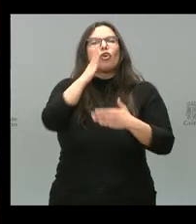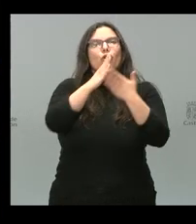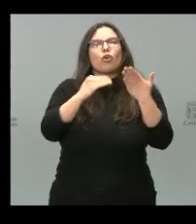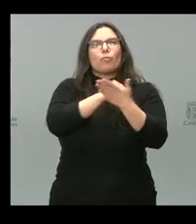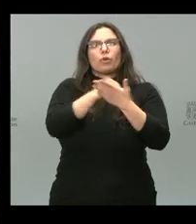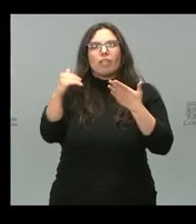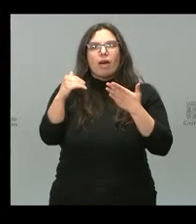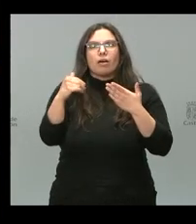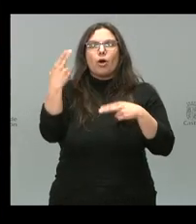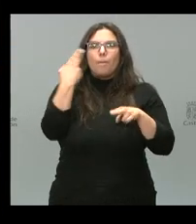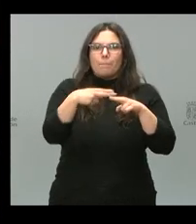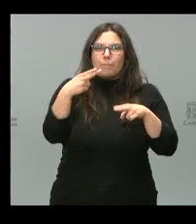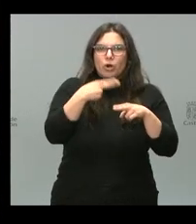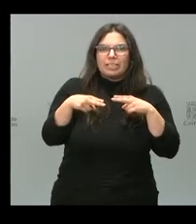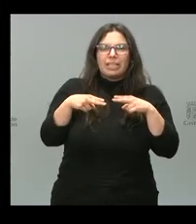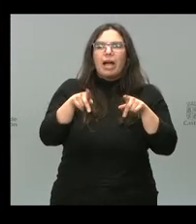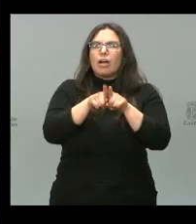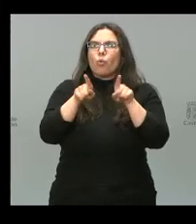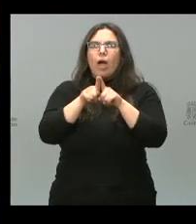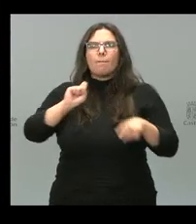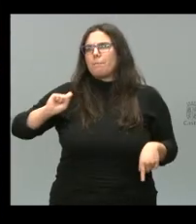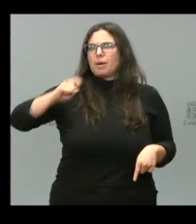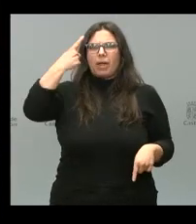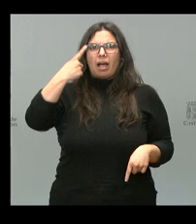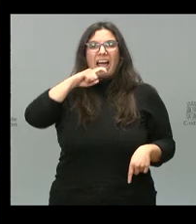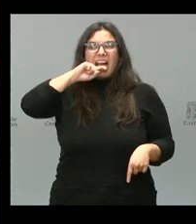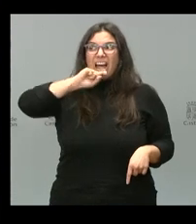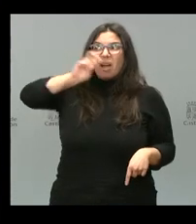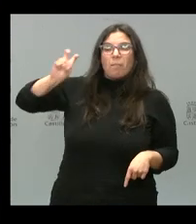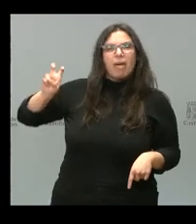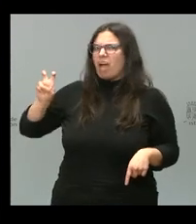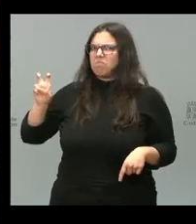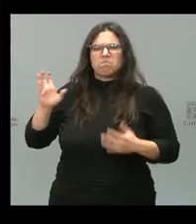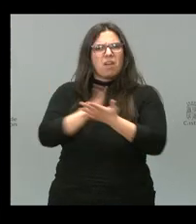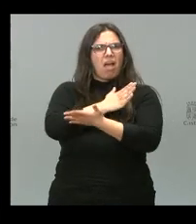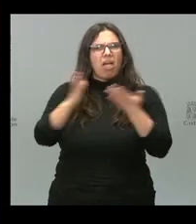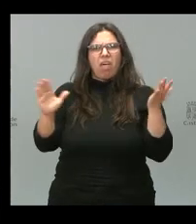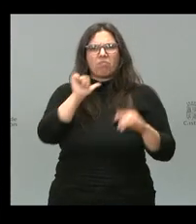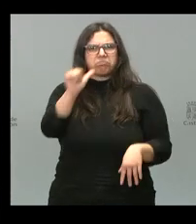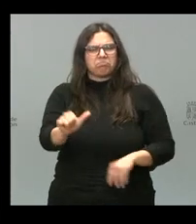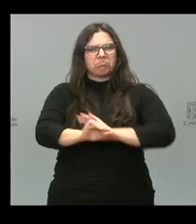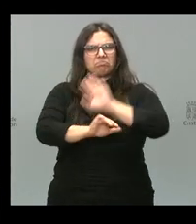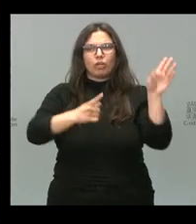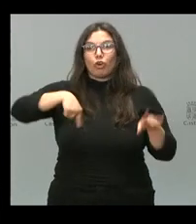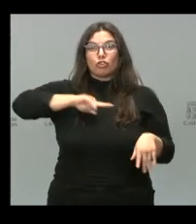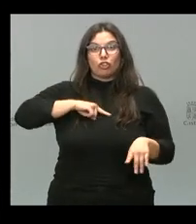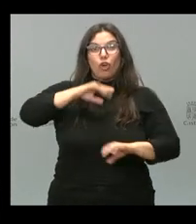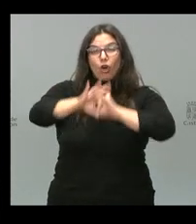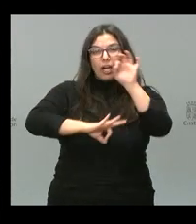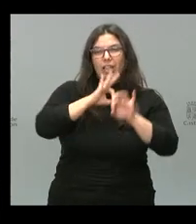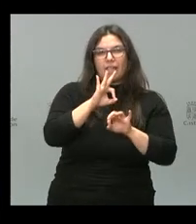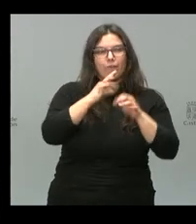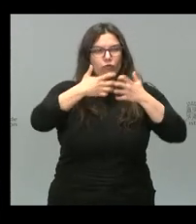política de primera no tenemos que envidiar nada a nadie y dimos un ejemplo